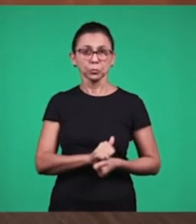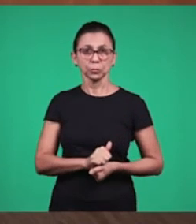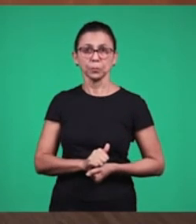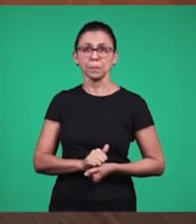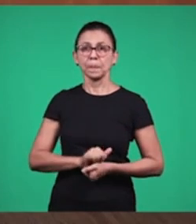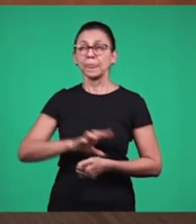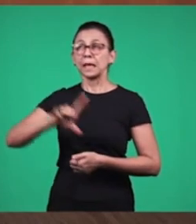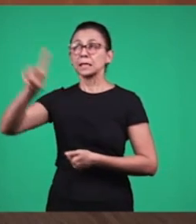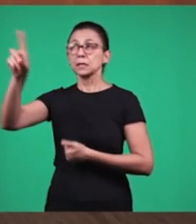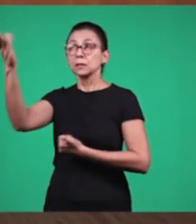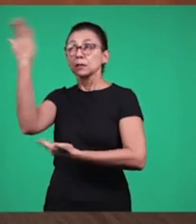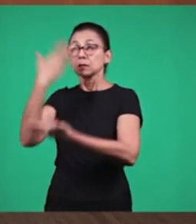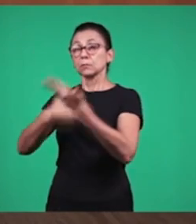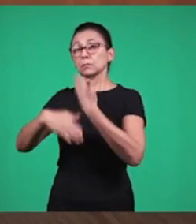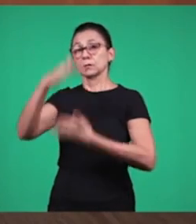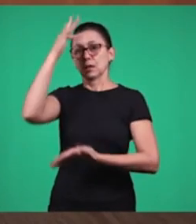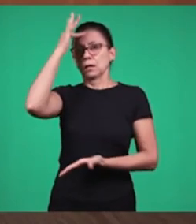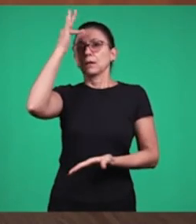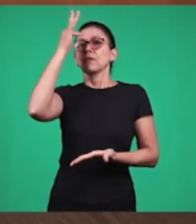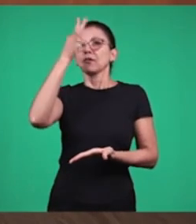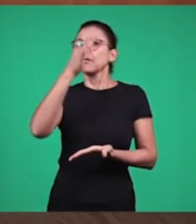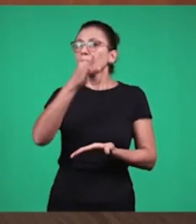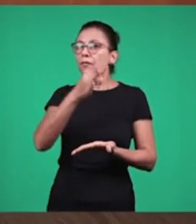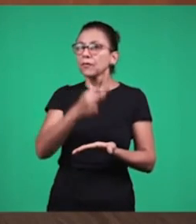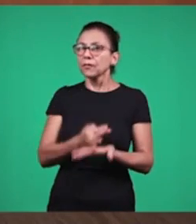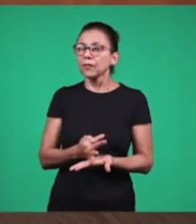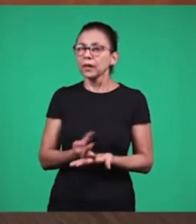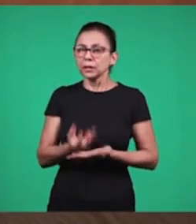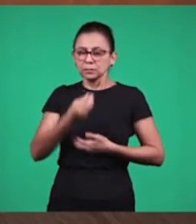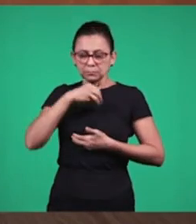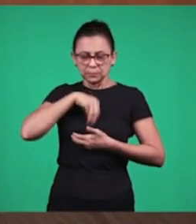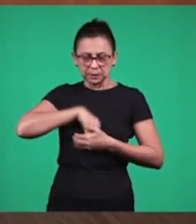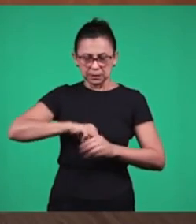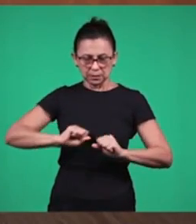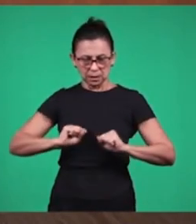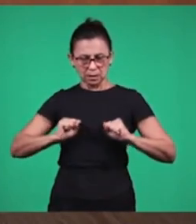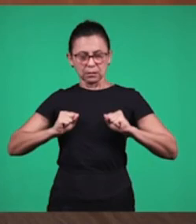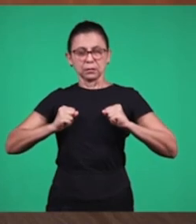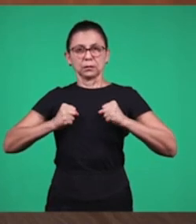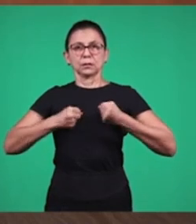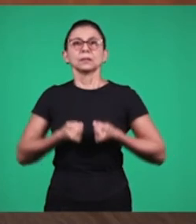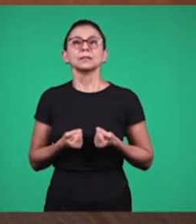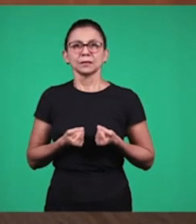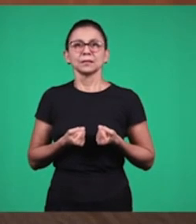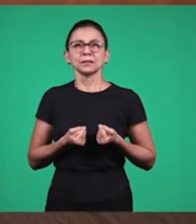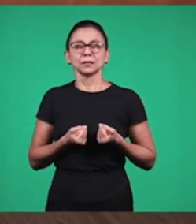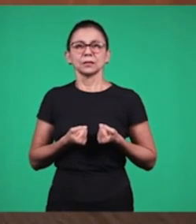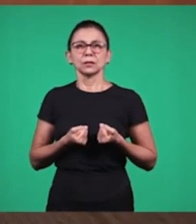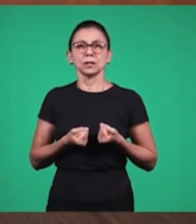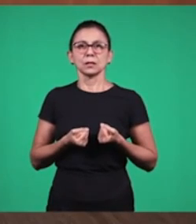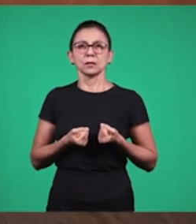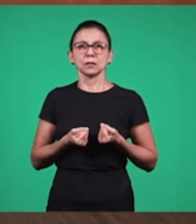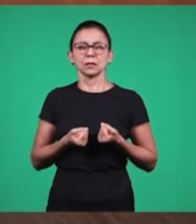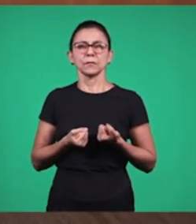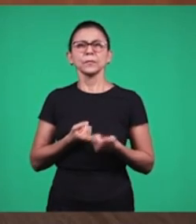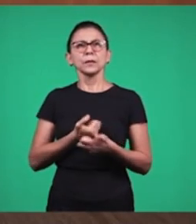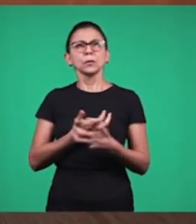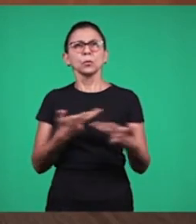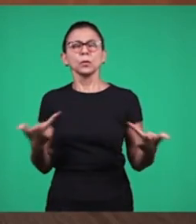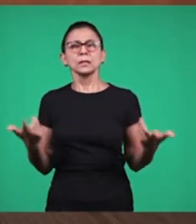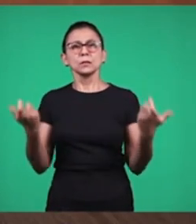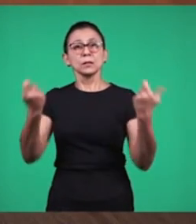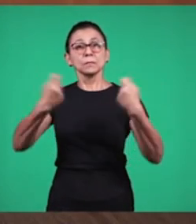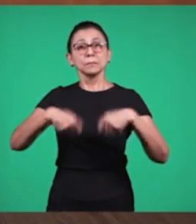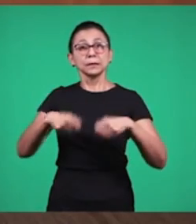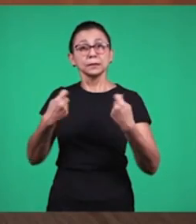fe, y esta propia fe nutre, provee las expectativas, aquello que